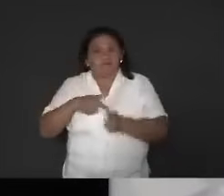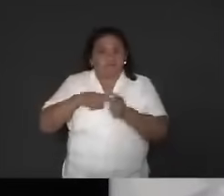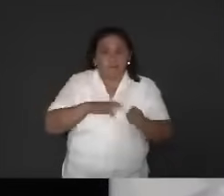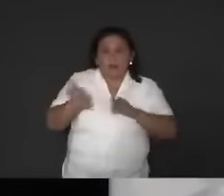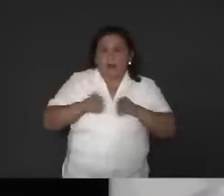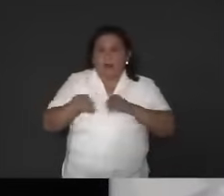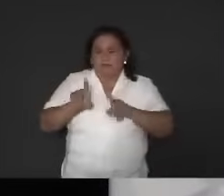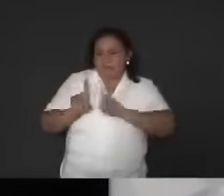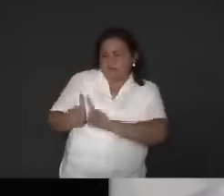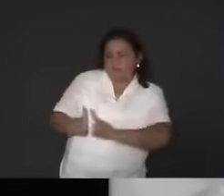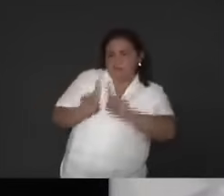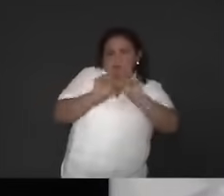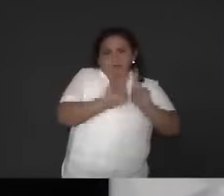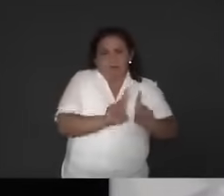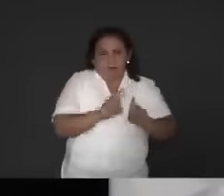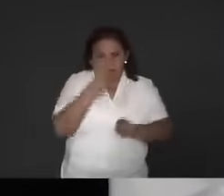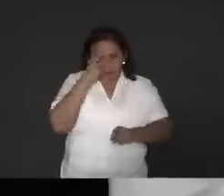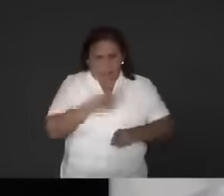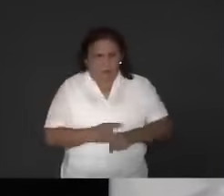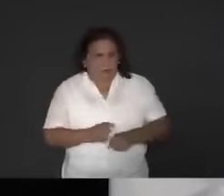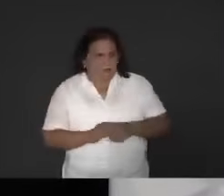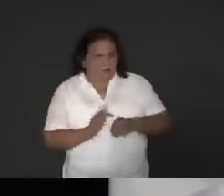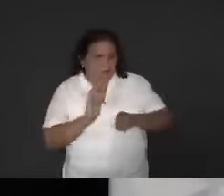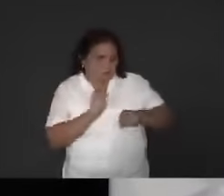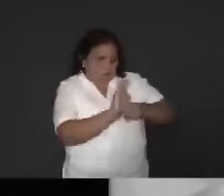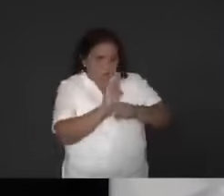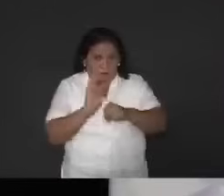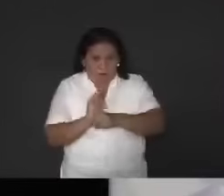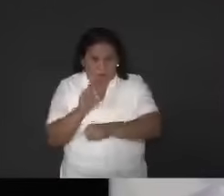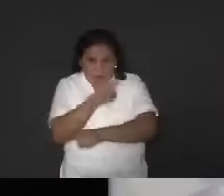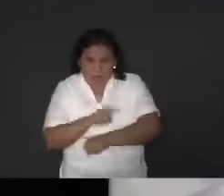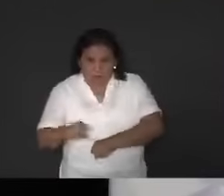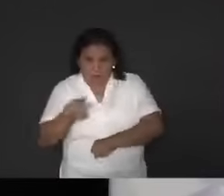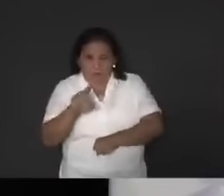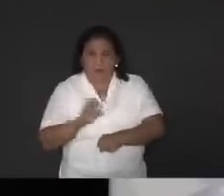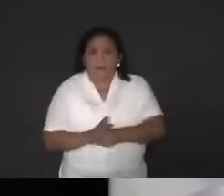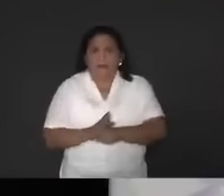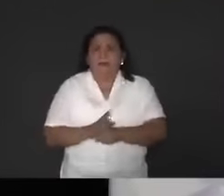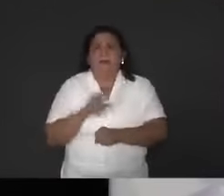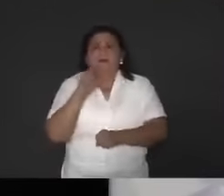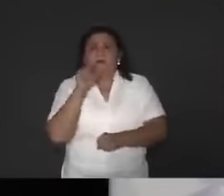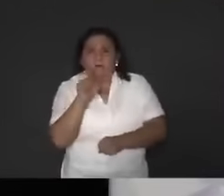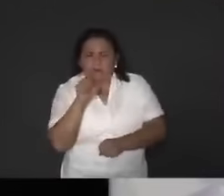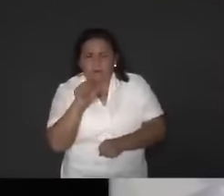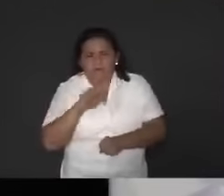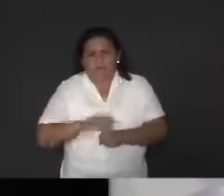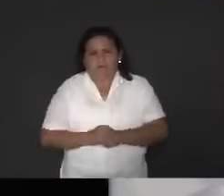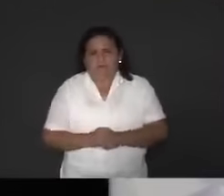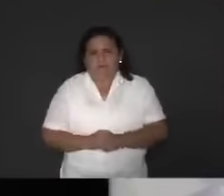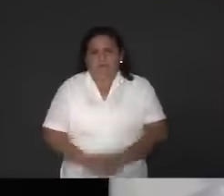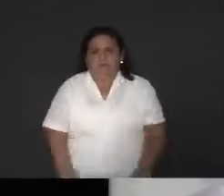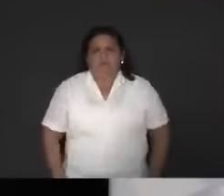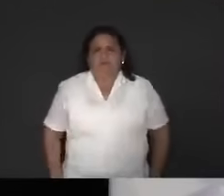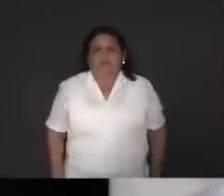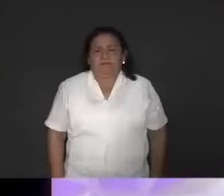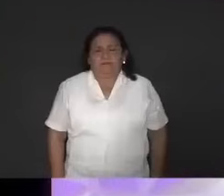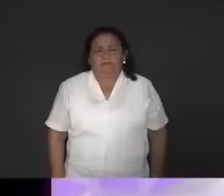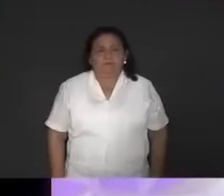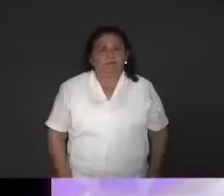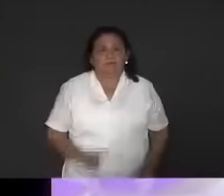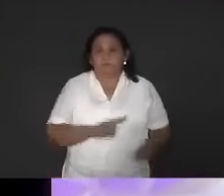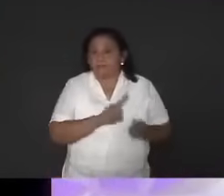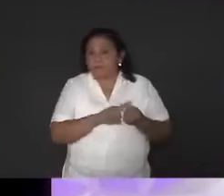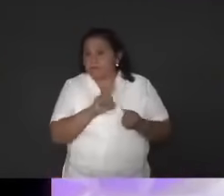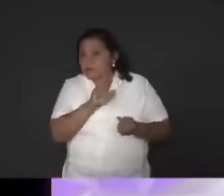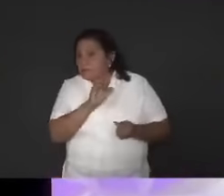laborales a nuestros policías y dando mejores condiciones para que podamos tener tecnología de punta que te cuide a ti y a tu familia. ¿Alguien más quiere hacer